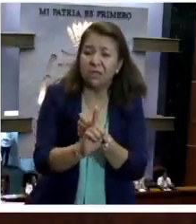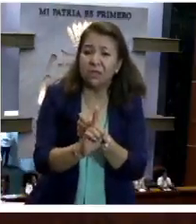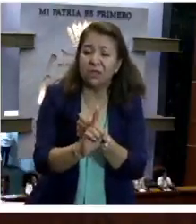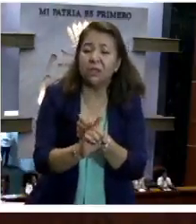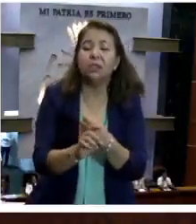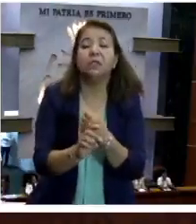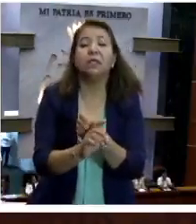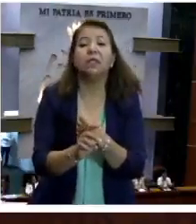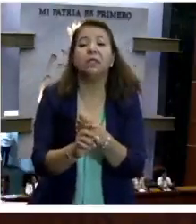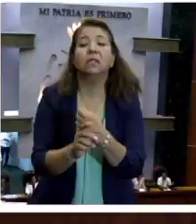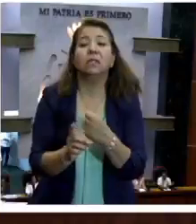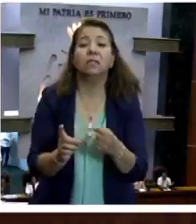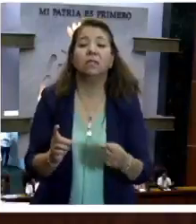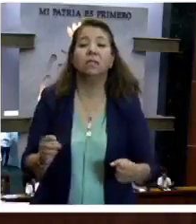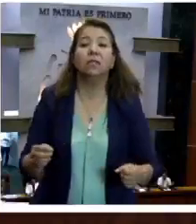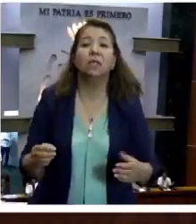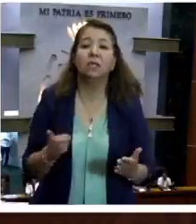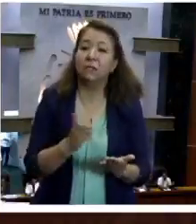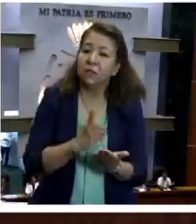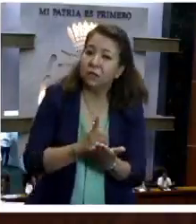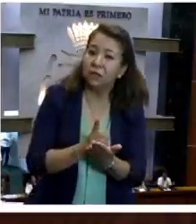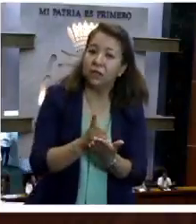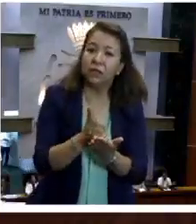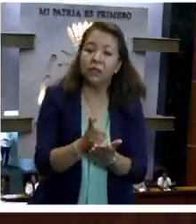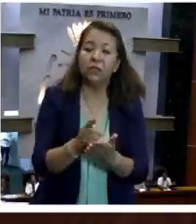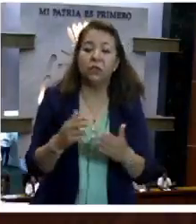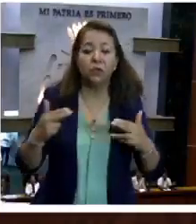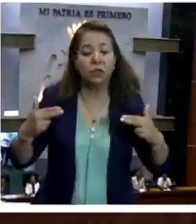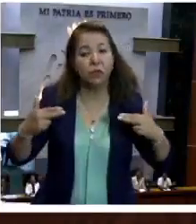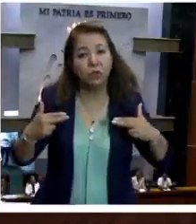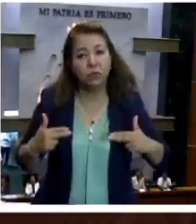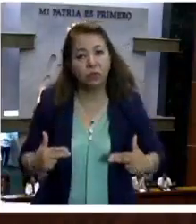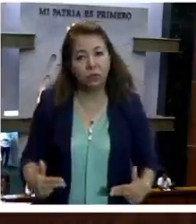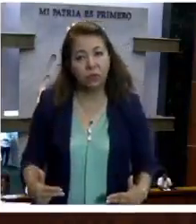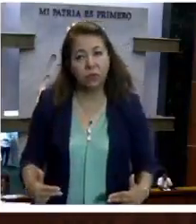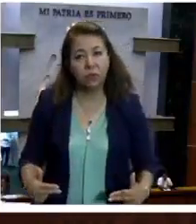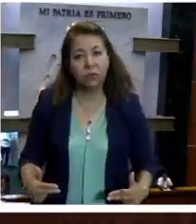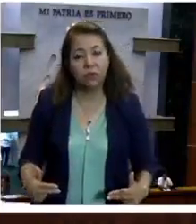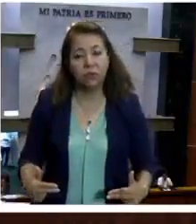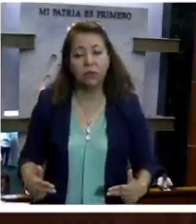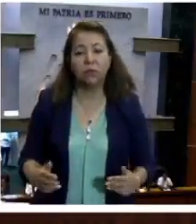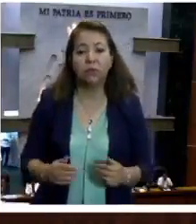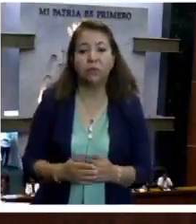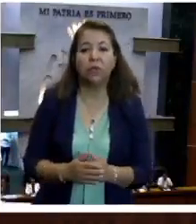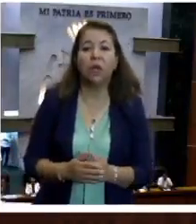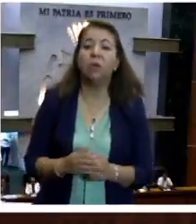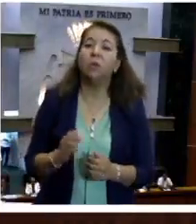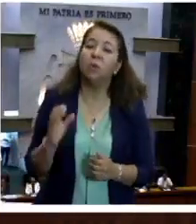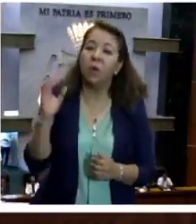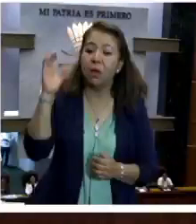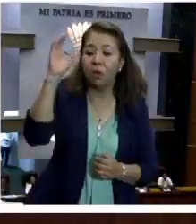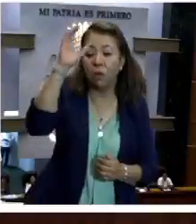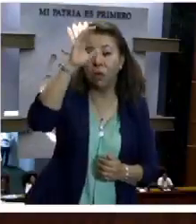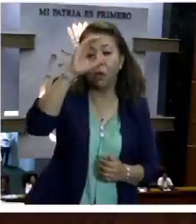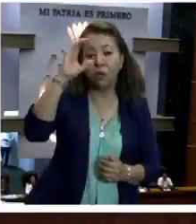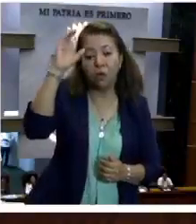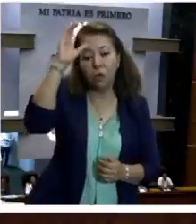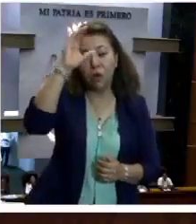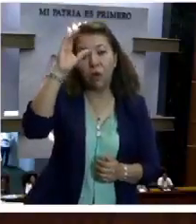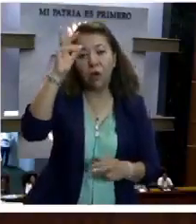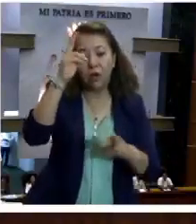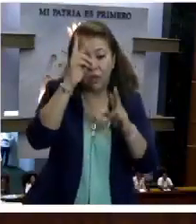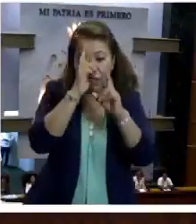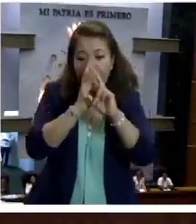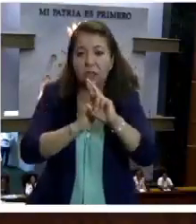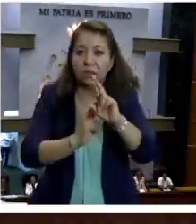Guerrero, debemos arraigar en las niñas y en los niños, a través de la educación, una cultura del